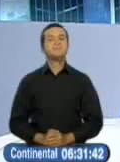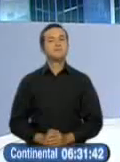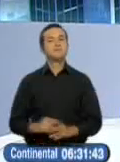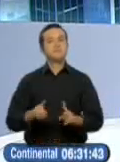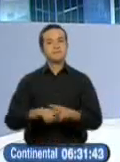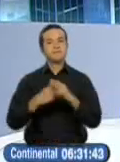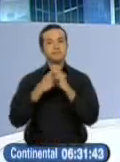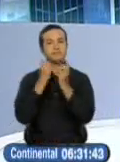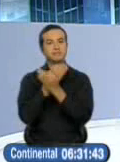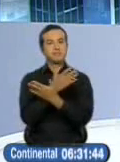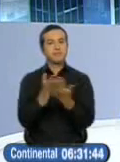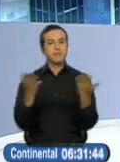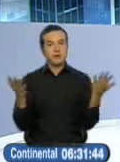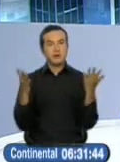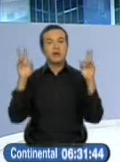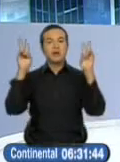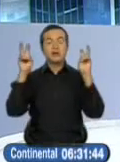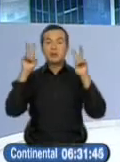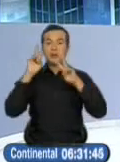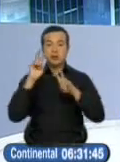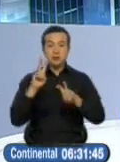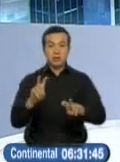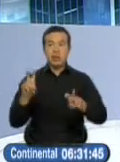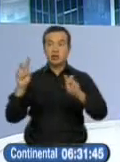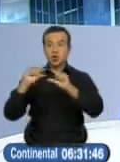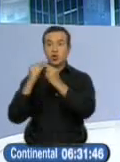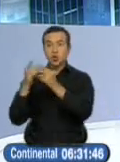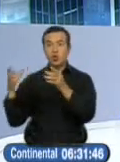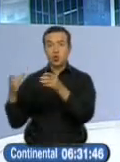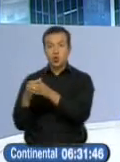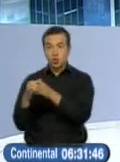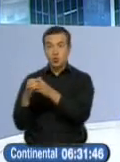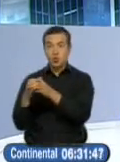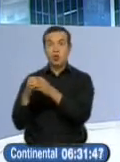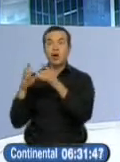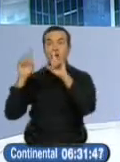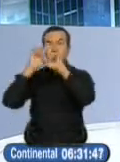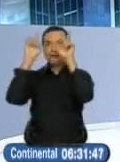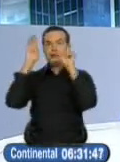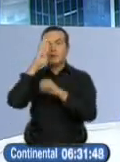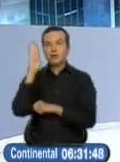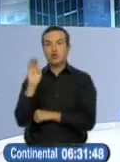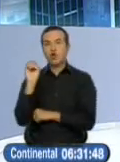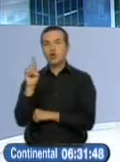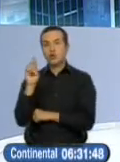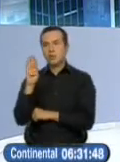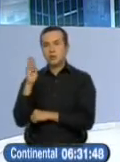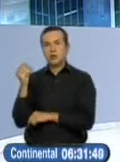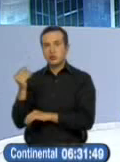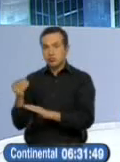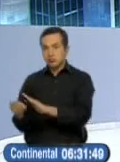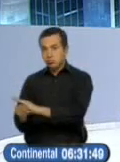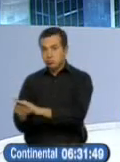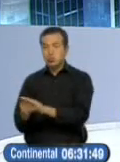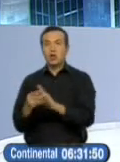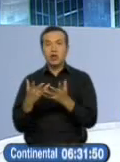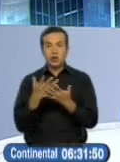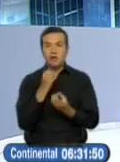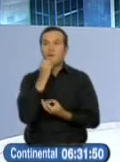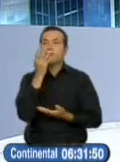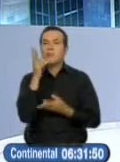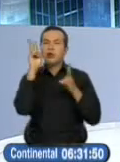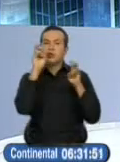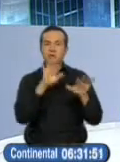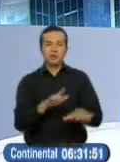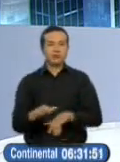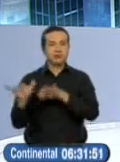Comenzamos en audiencia privada. Los vinculados en la investigación por asociación ilícita en el caso Odebrecht conocieron información de los dispositivos electrónicos que